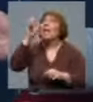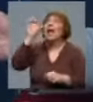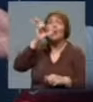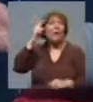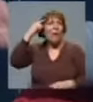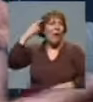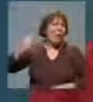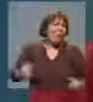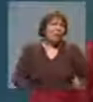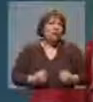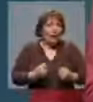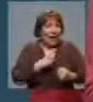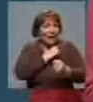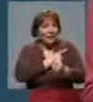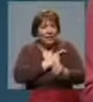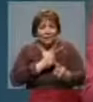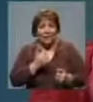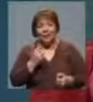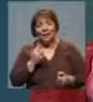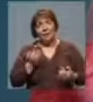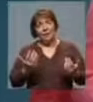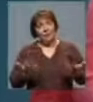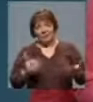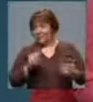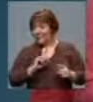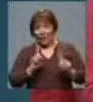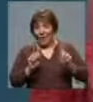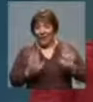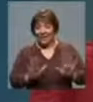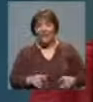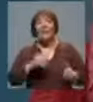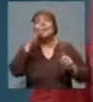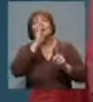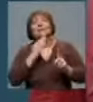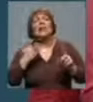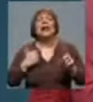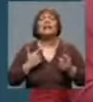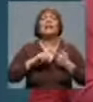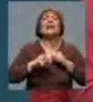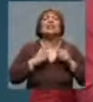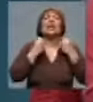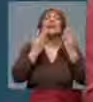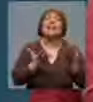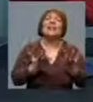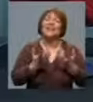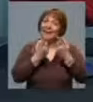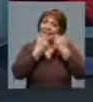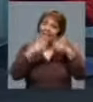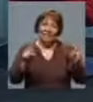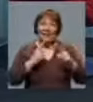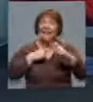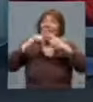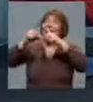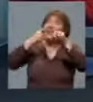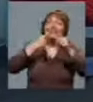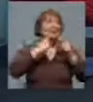Europea y los vecinos están ayudando Brasil Argentina Cómo está la relación con las dos